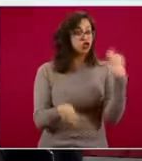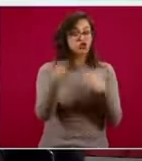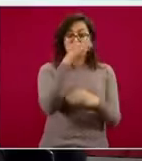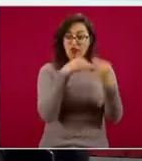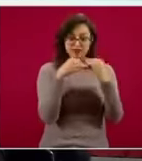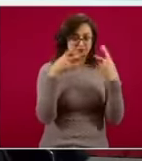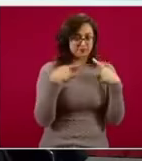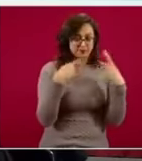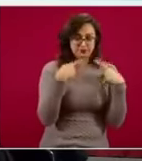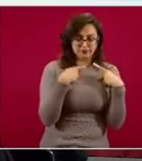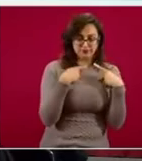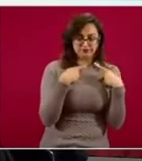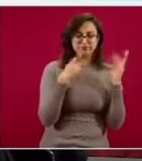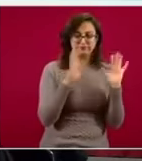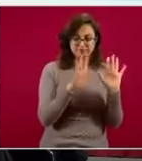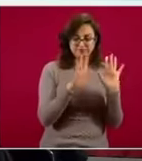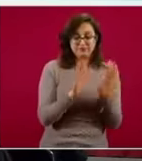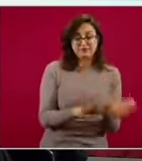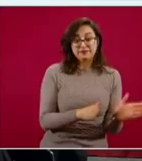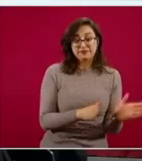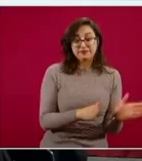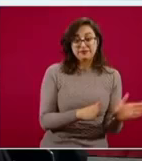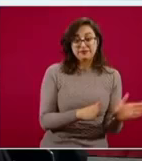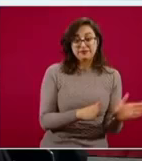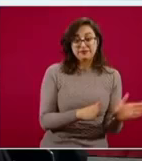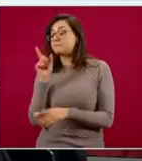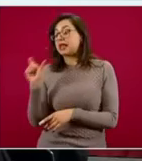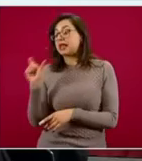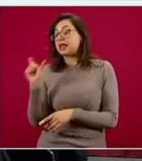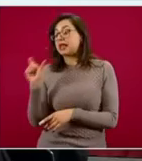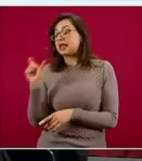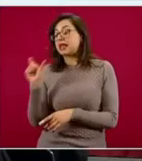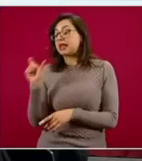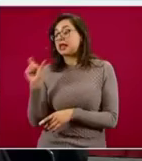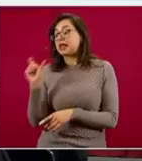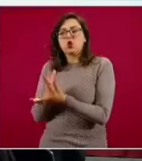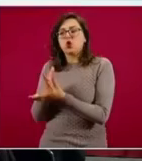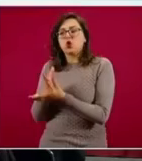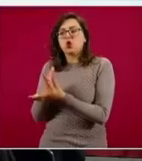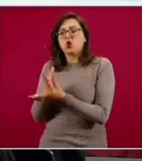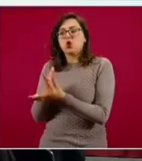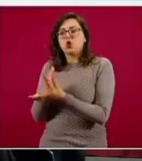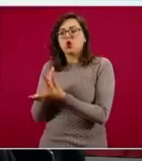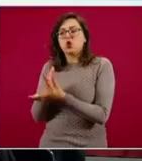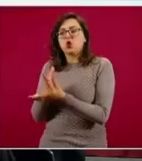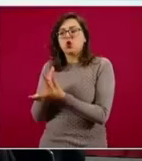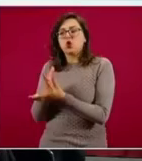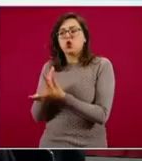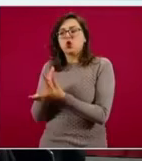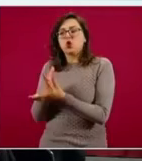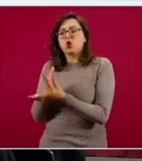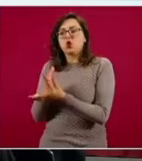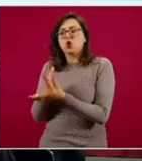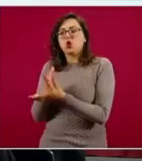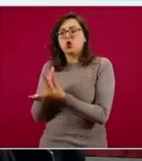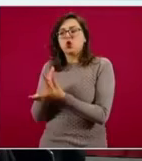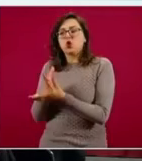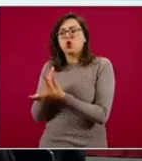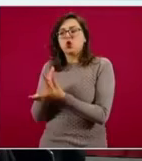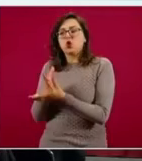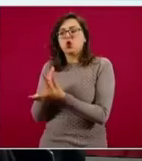Letalidad tiene otro significado. Letalidad es COVID, es decir, igual que en la